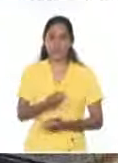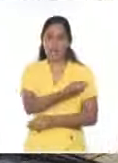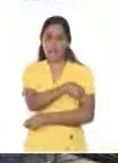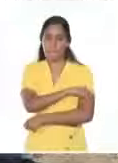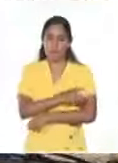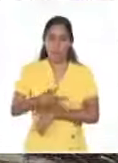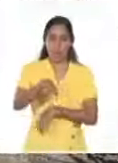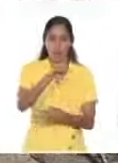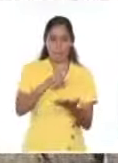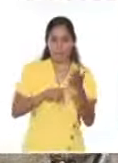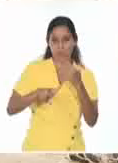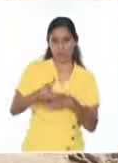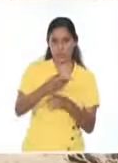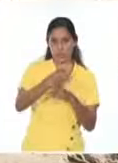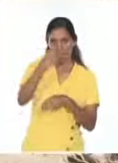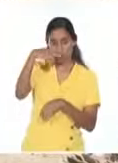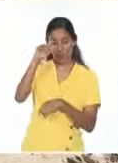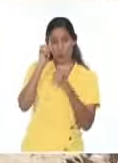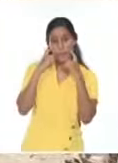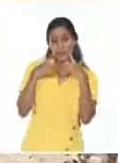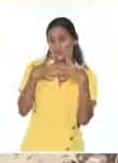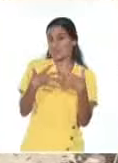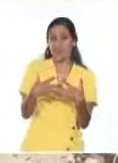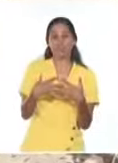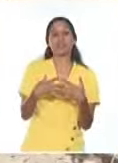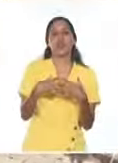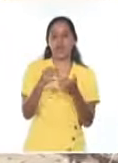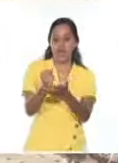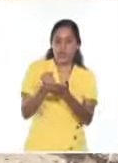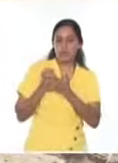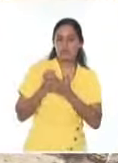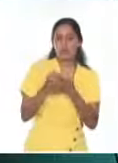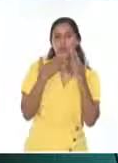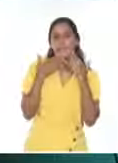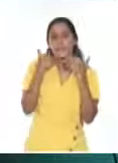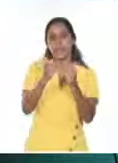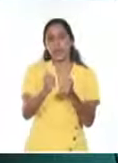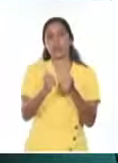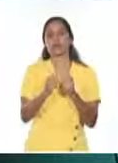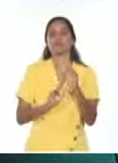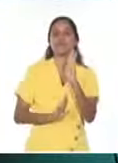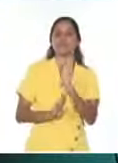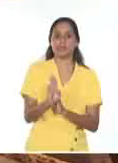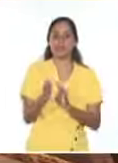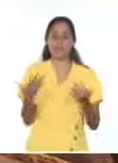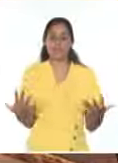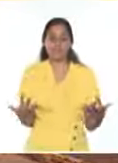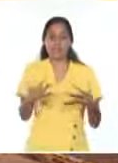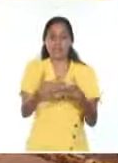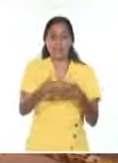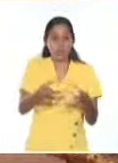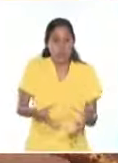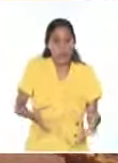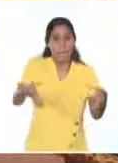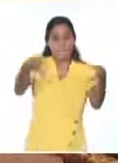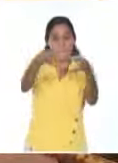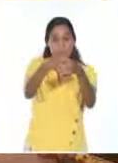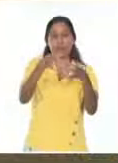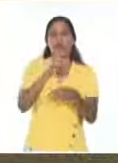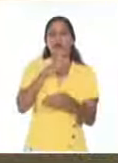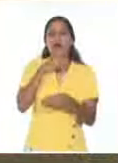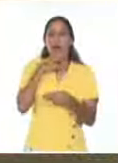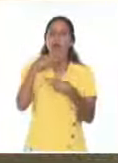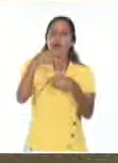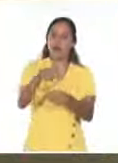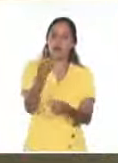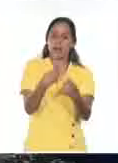los lugares que se ha visto beneficiado por las labores de mejoría en las interconexiones, recuperación de pozos y estabilidad en la entrega desde